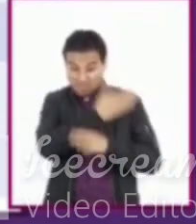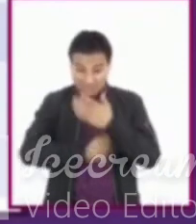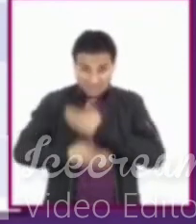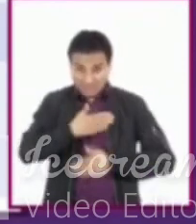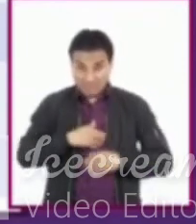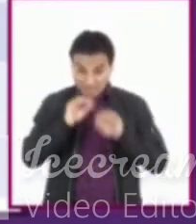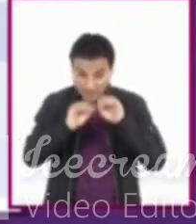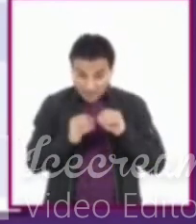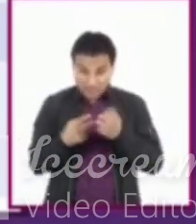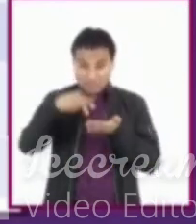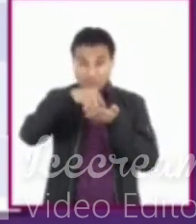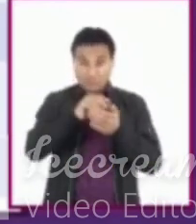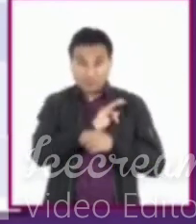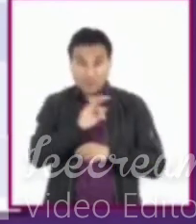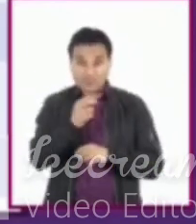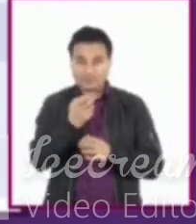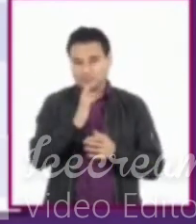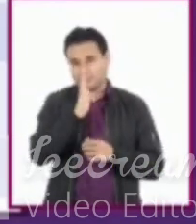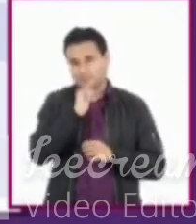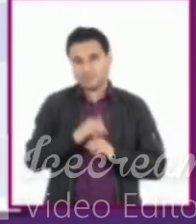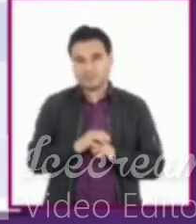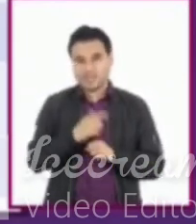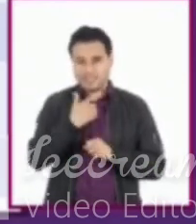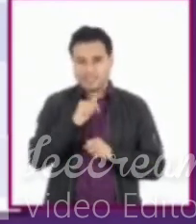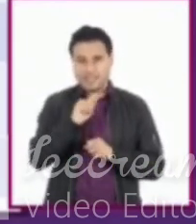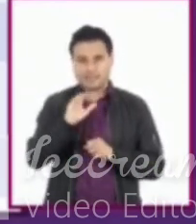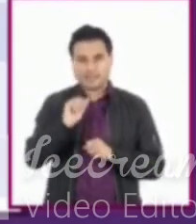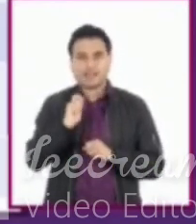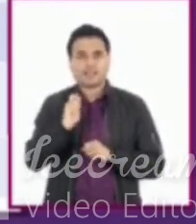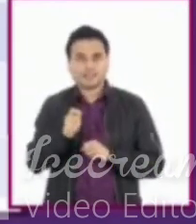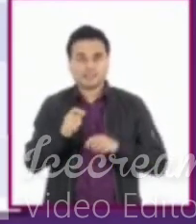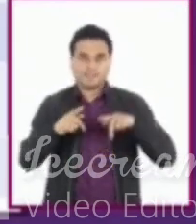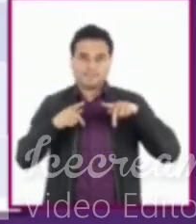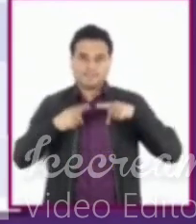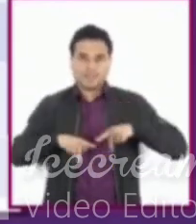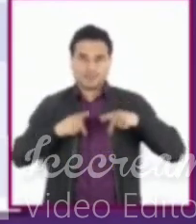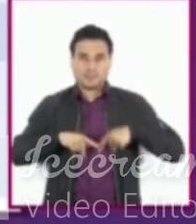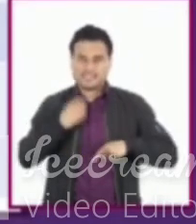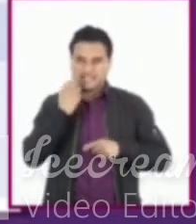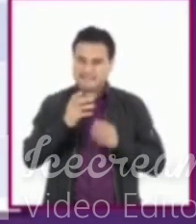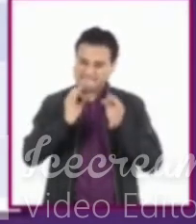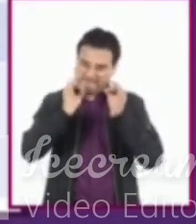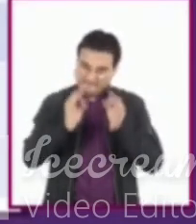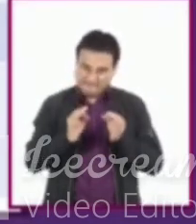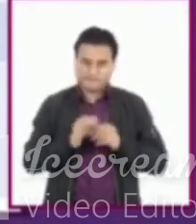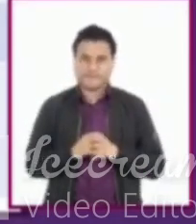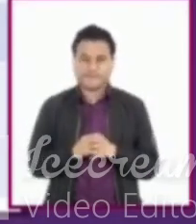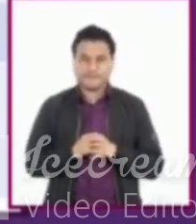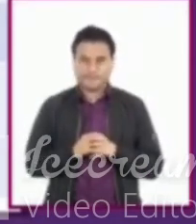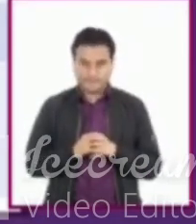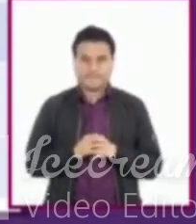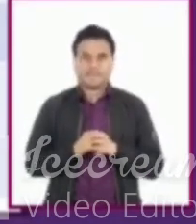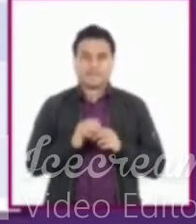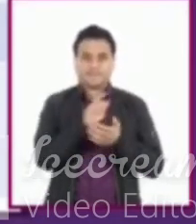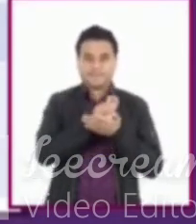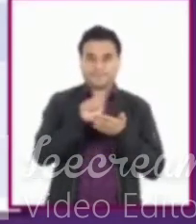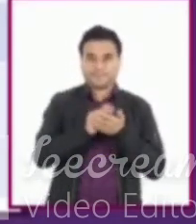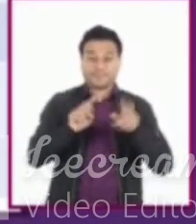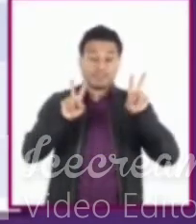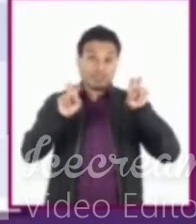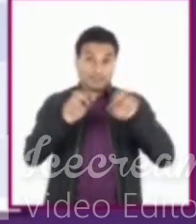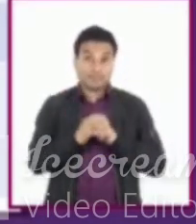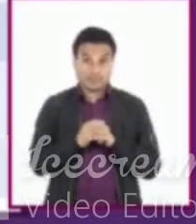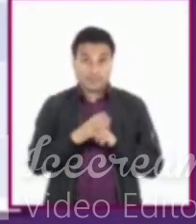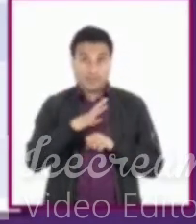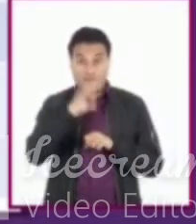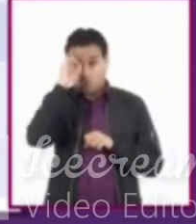En Gattaca estamos hablando del perfeccionamiento de los seres humanos y en la parte de clonar o no clonar no hubo una opinión a favor,